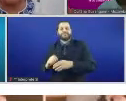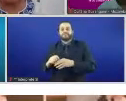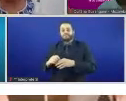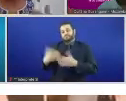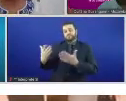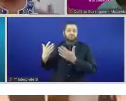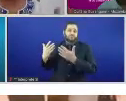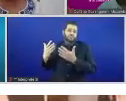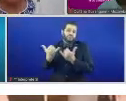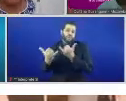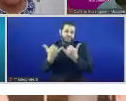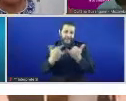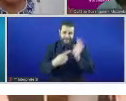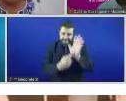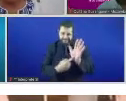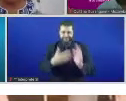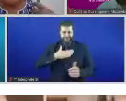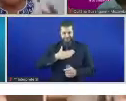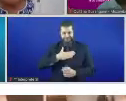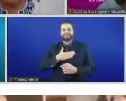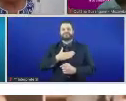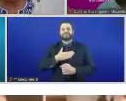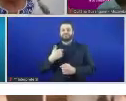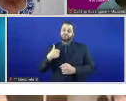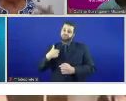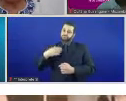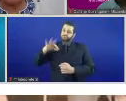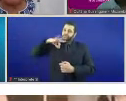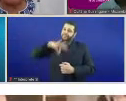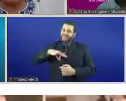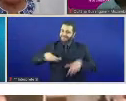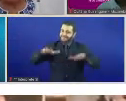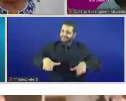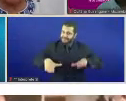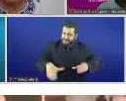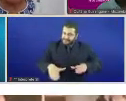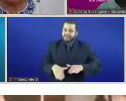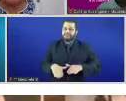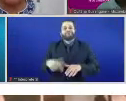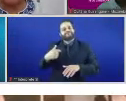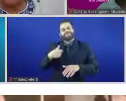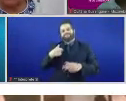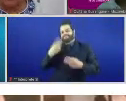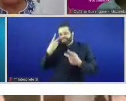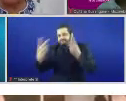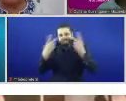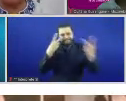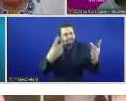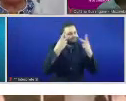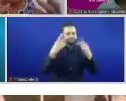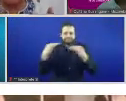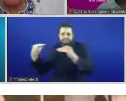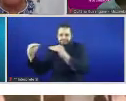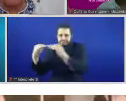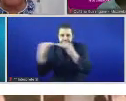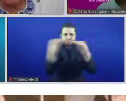ministra, o sea, en un cargo de poder, tiene una mirada de igualdad de género o no, porque